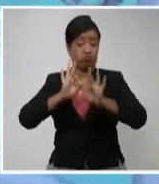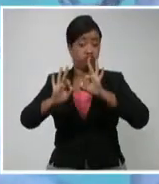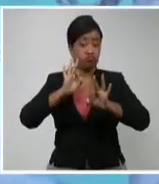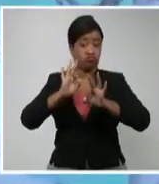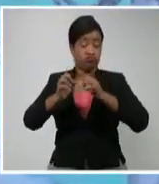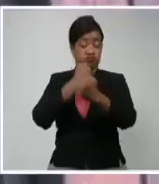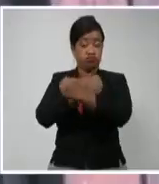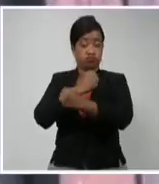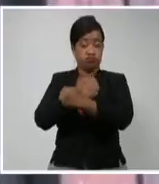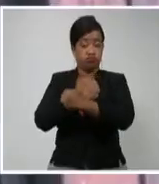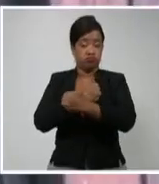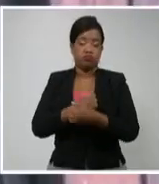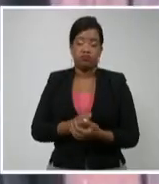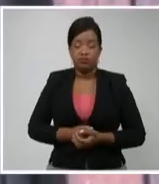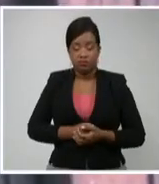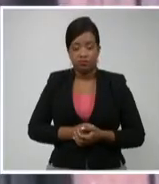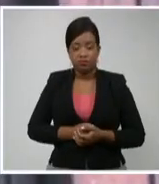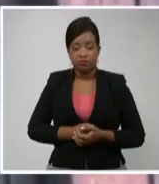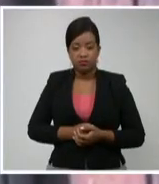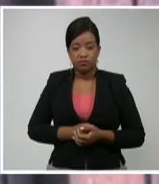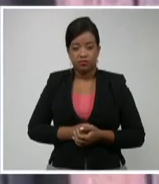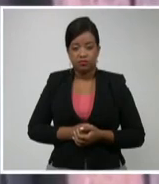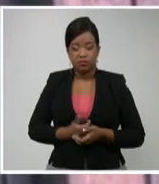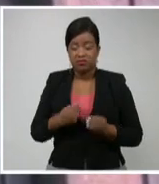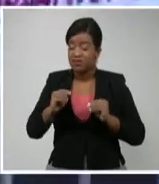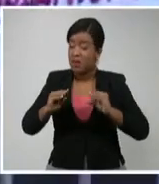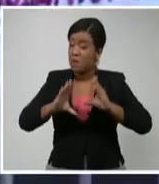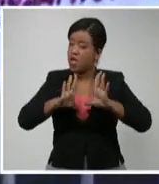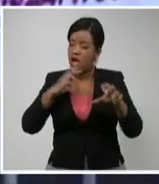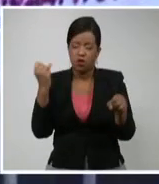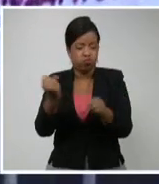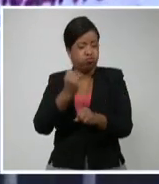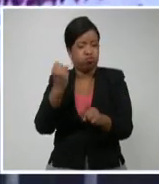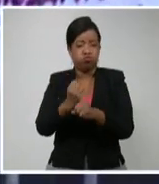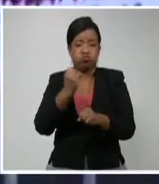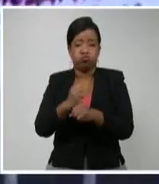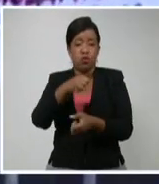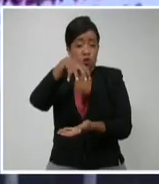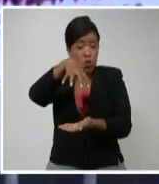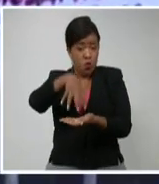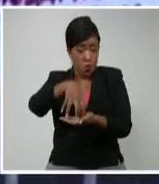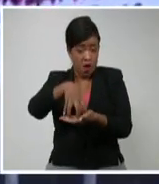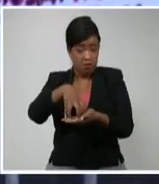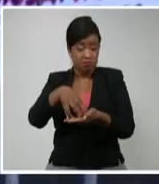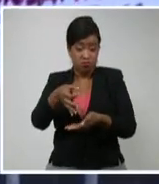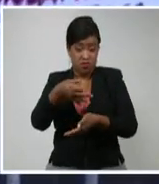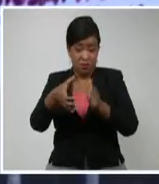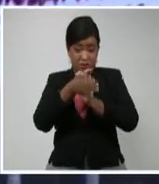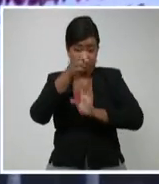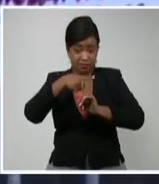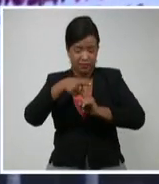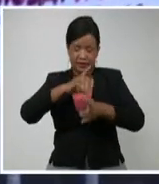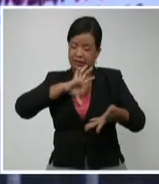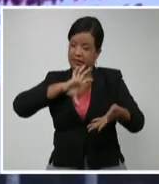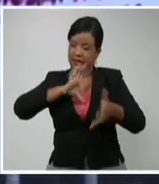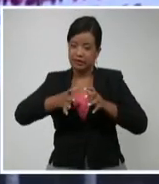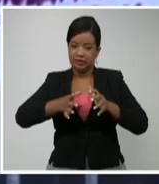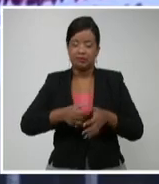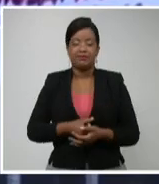de contener el virus nadar a la mañana entera porque es un área bastante bastante extensa y tenemos que hacerlo